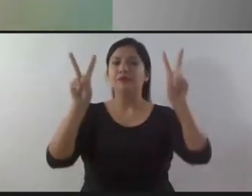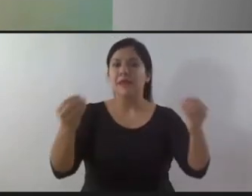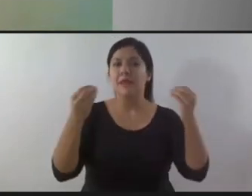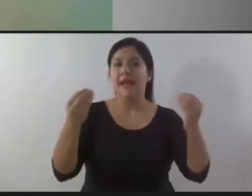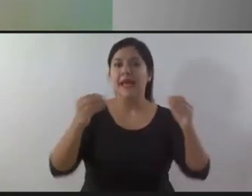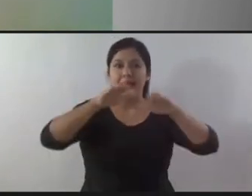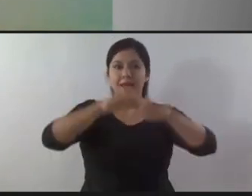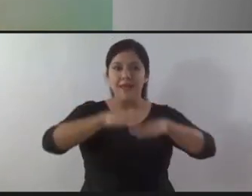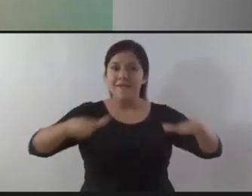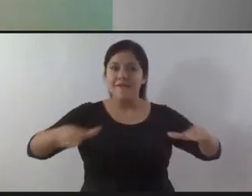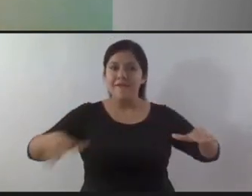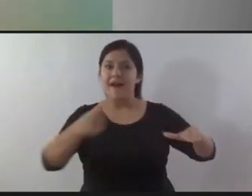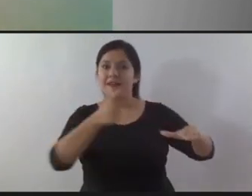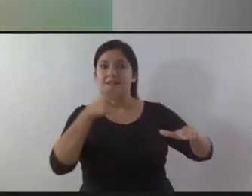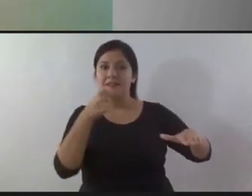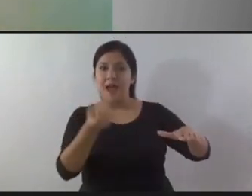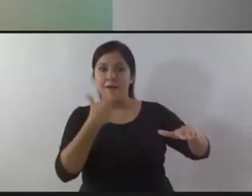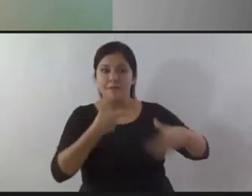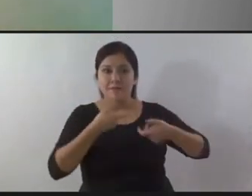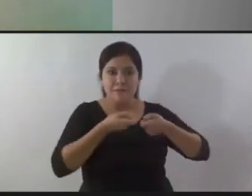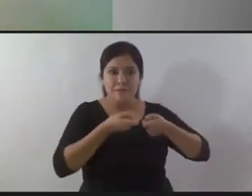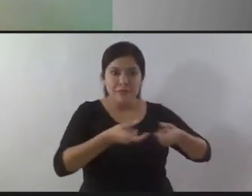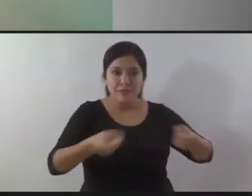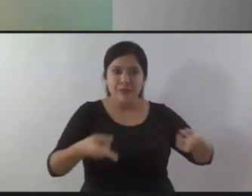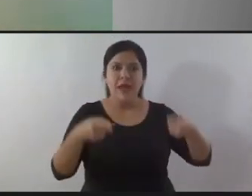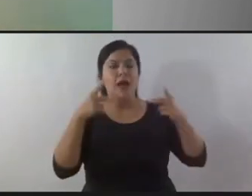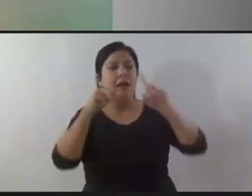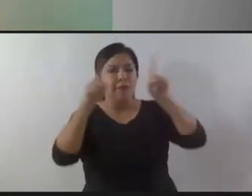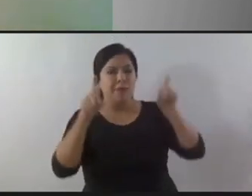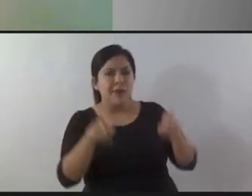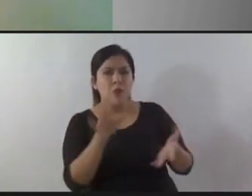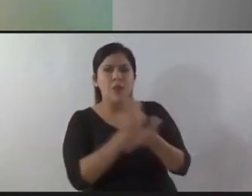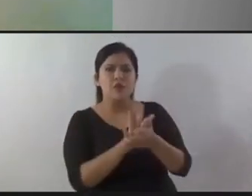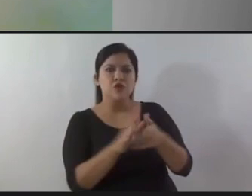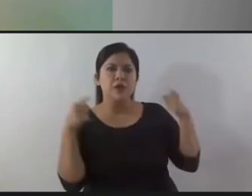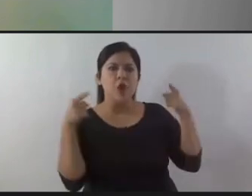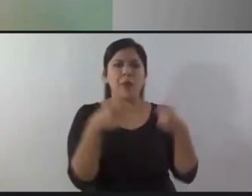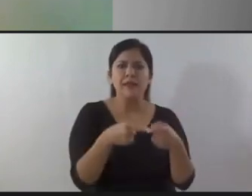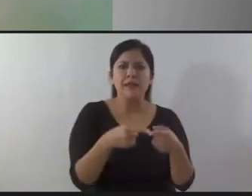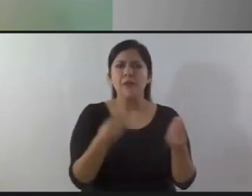es medicalización de la infancia, interrogando sentidos y prácticas.